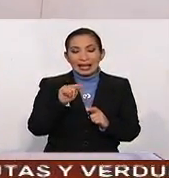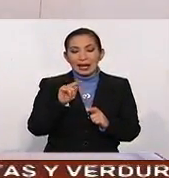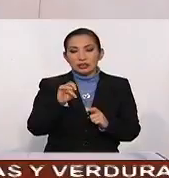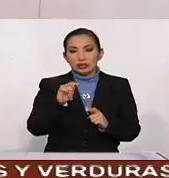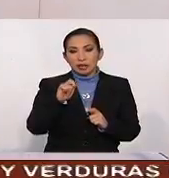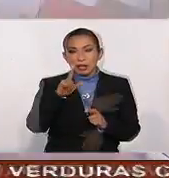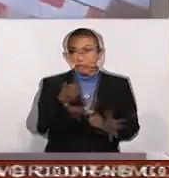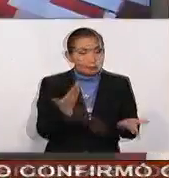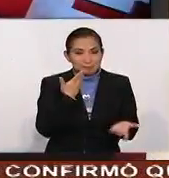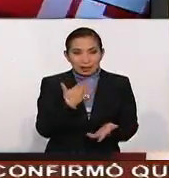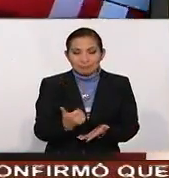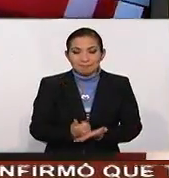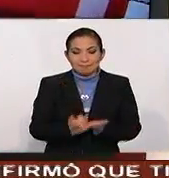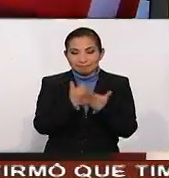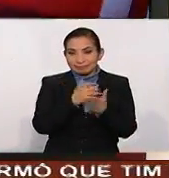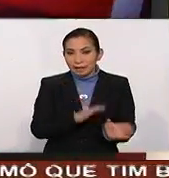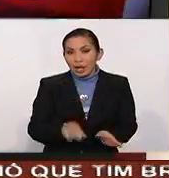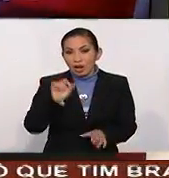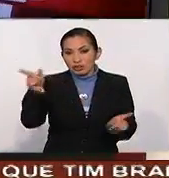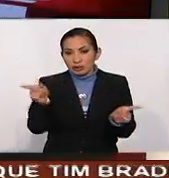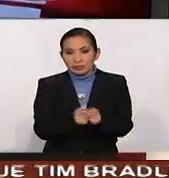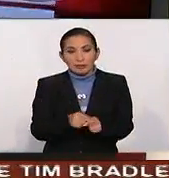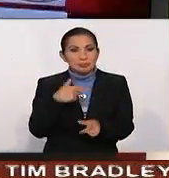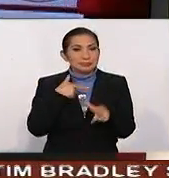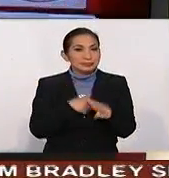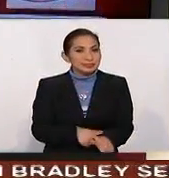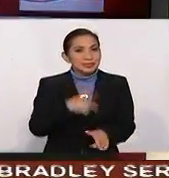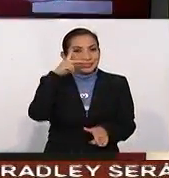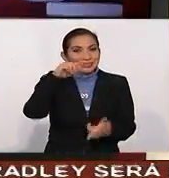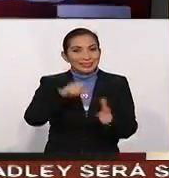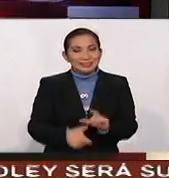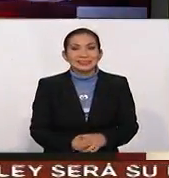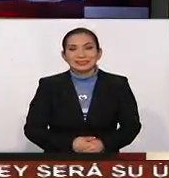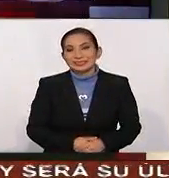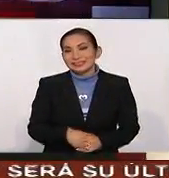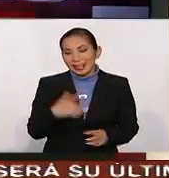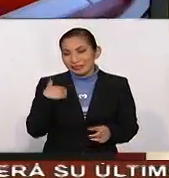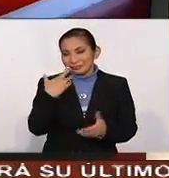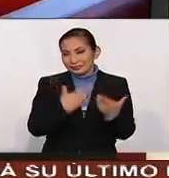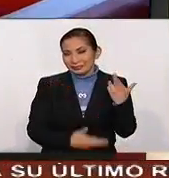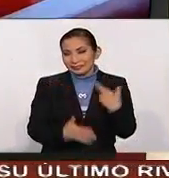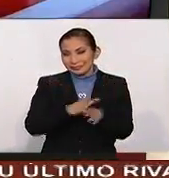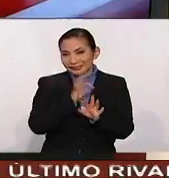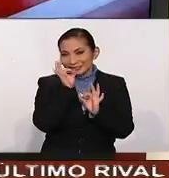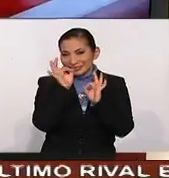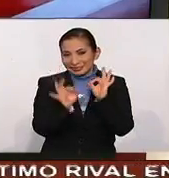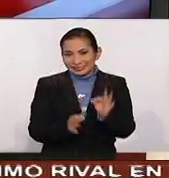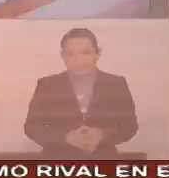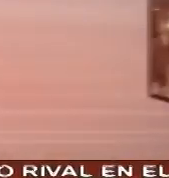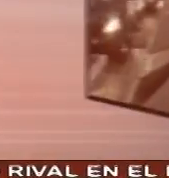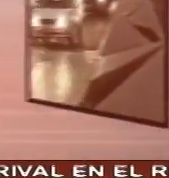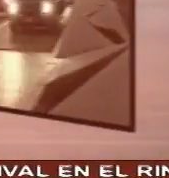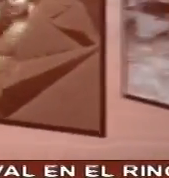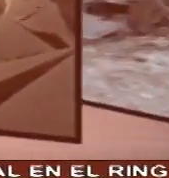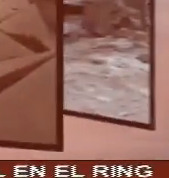Liliana Sotelo. Bueno, nosotros vamos al resumen. Continuamos en México al Día. En un momento tienen más información.